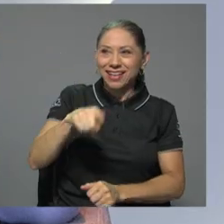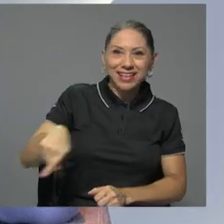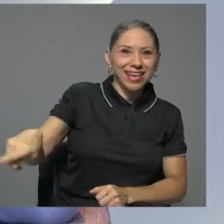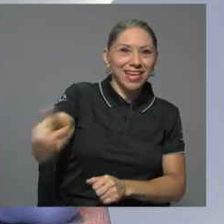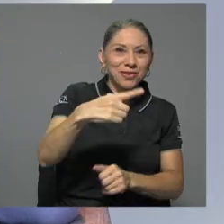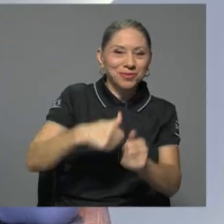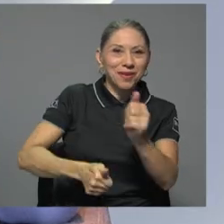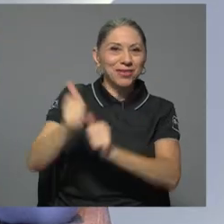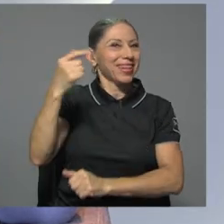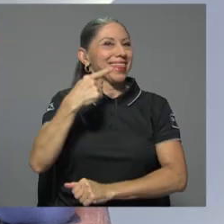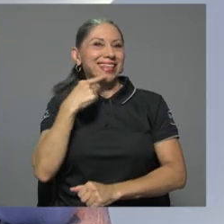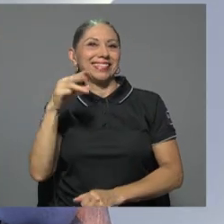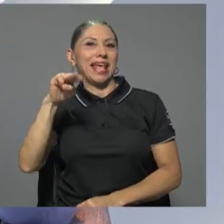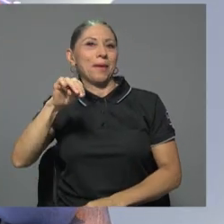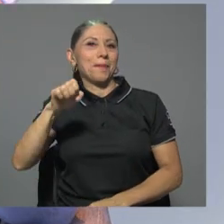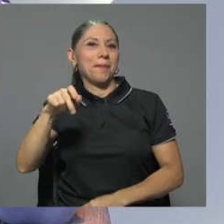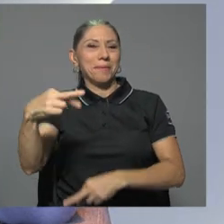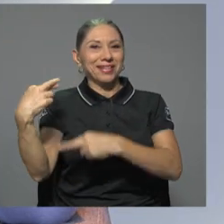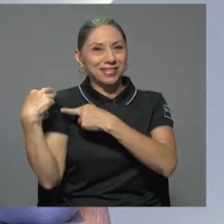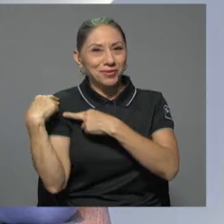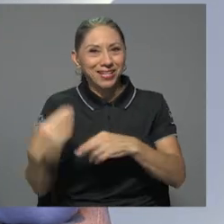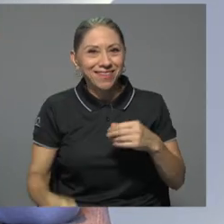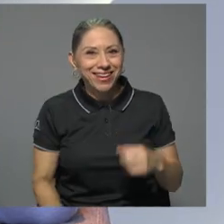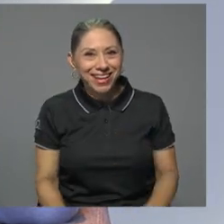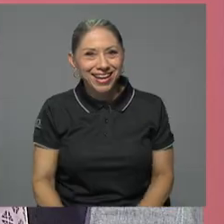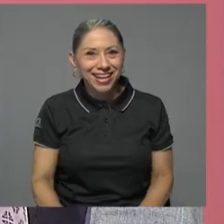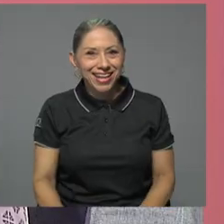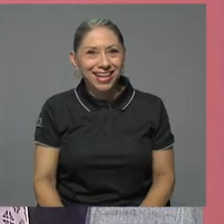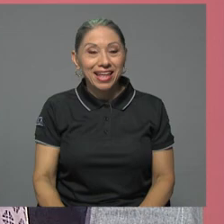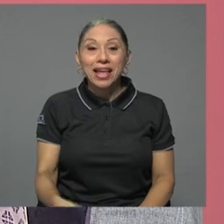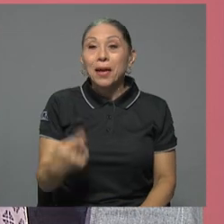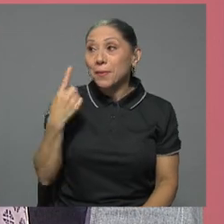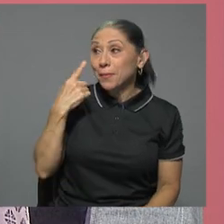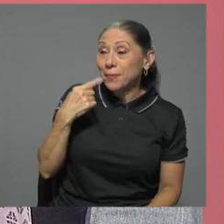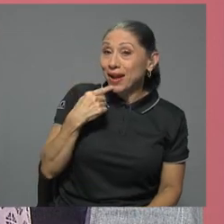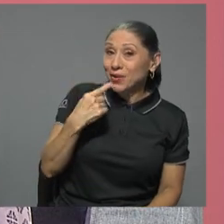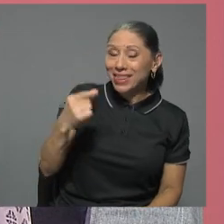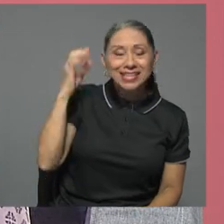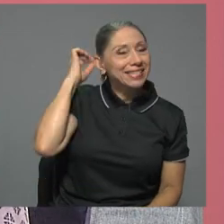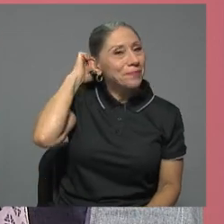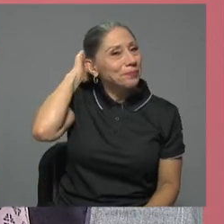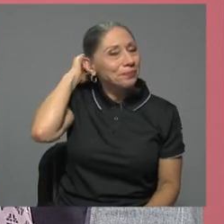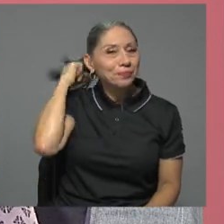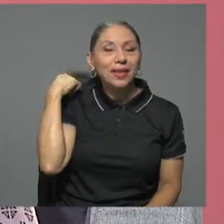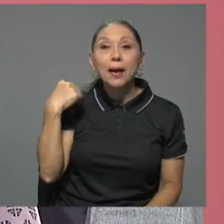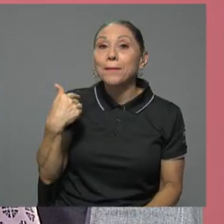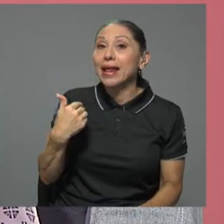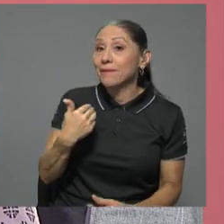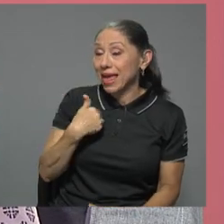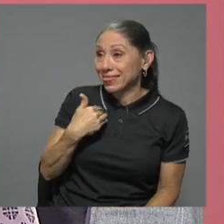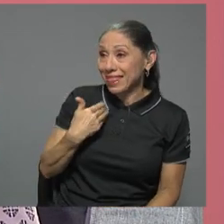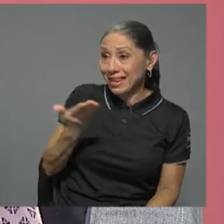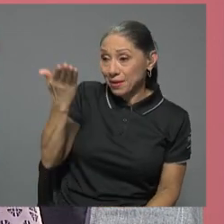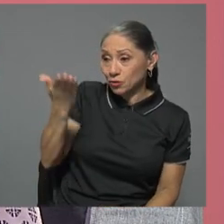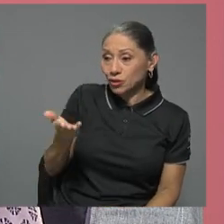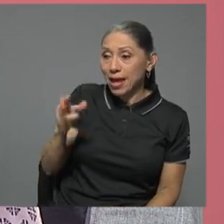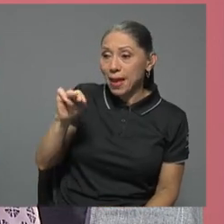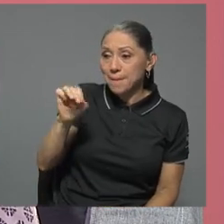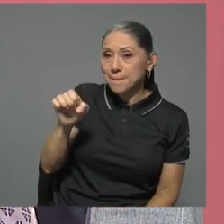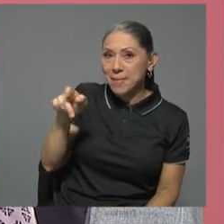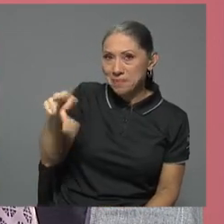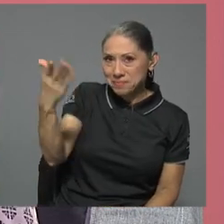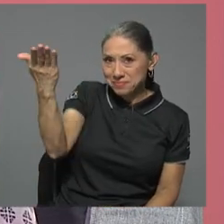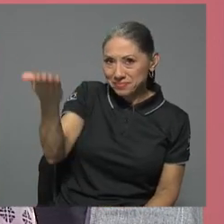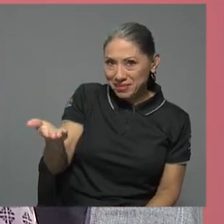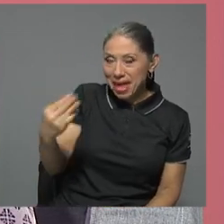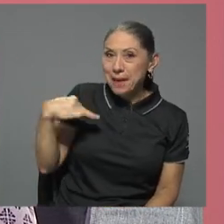el responsable de la peluquería pública pero pero tenemos un método ok tenemos en